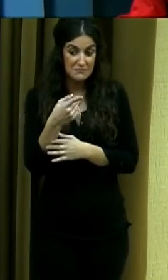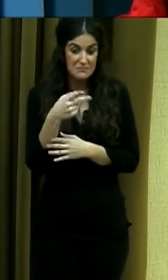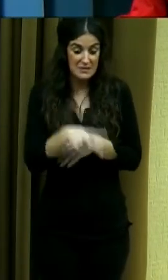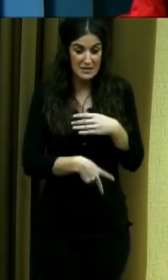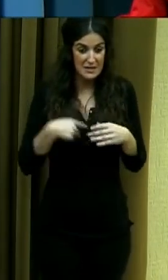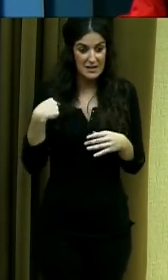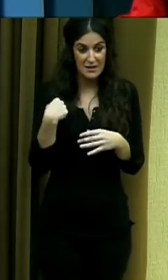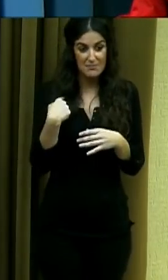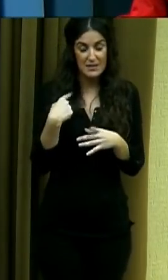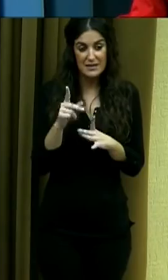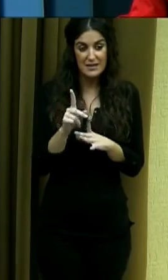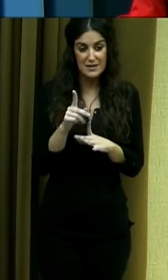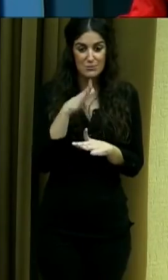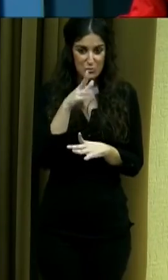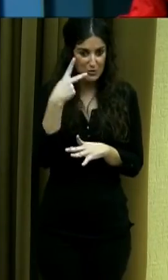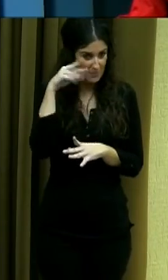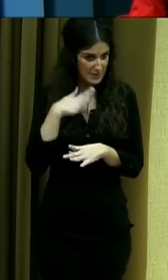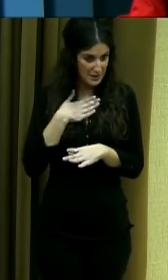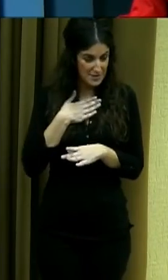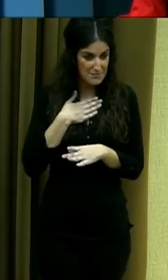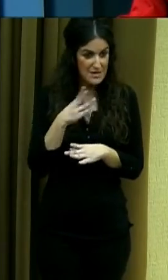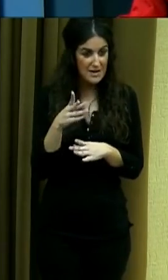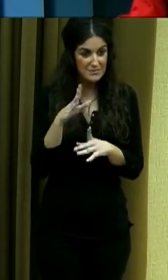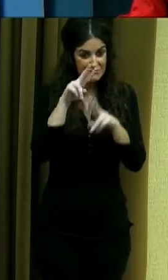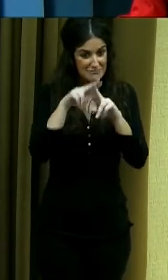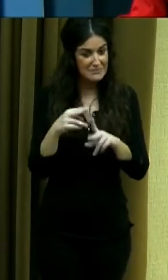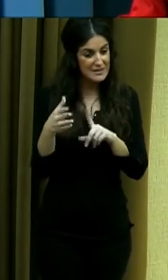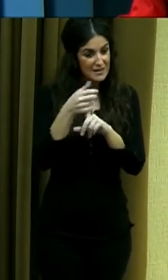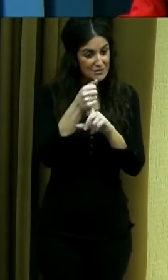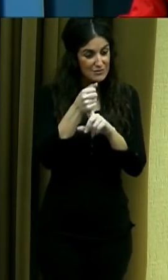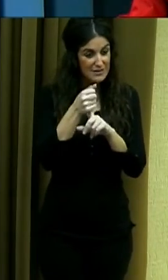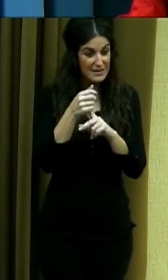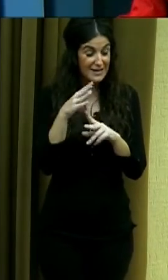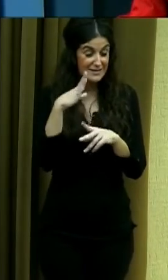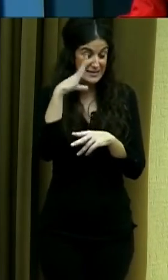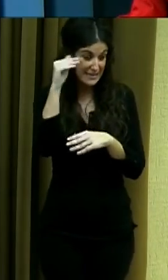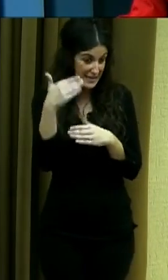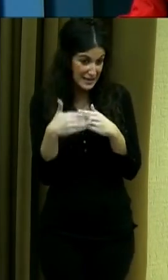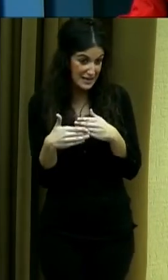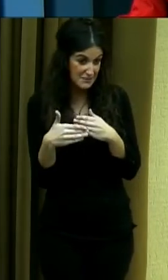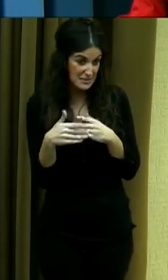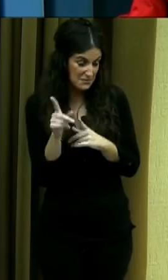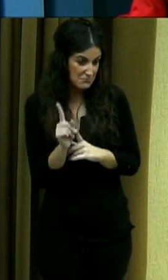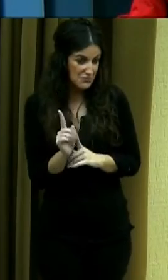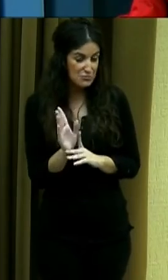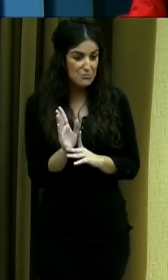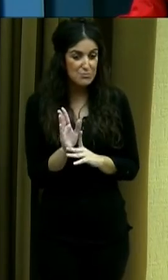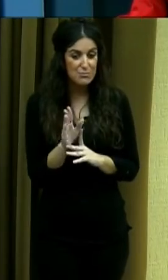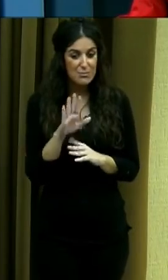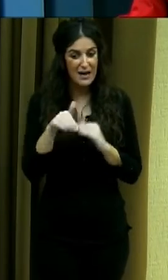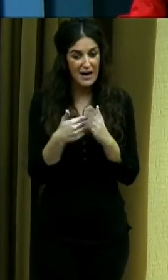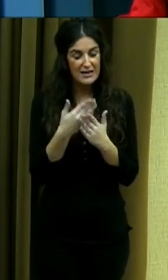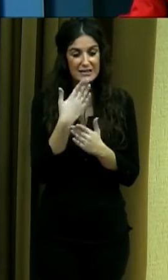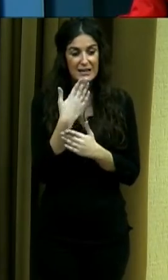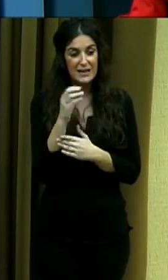generalmente no nos suele venir, por mi experiencia, diagnosticado de inteligencia límite. En los últimos años, algo más ya, pero hasta los 14